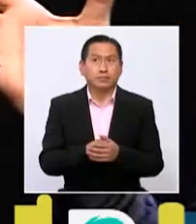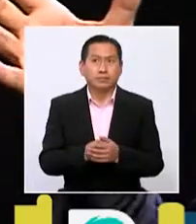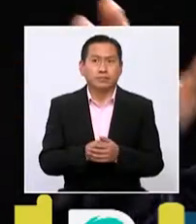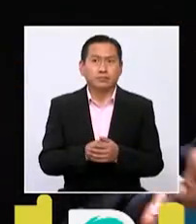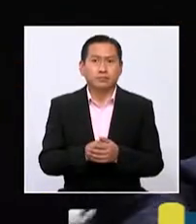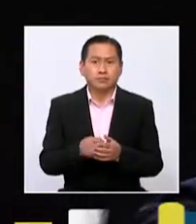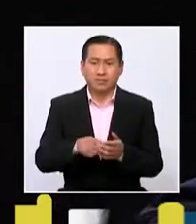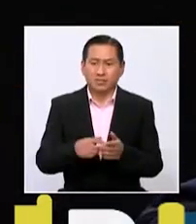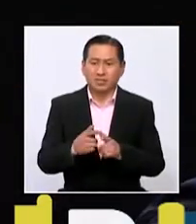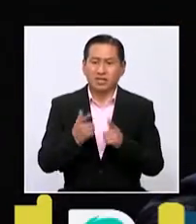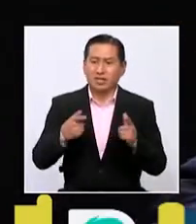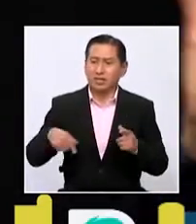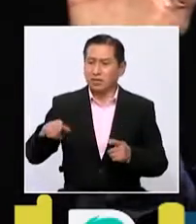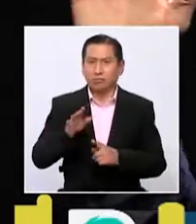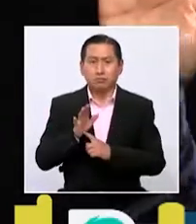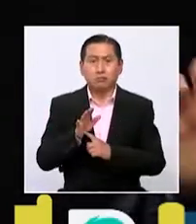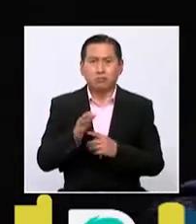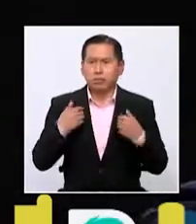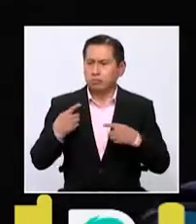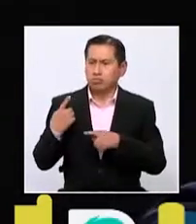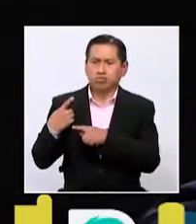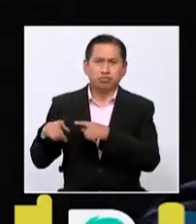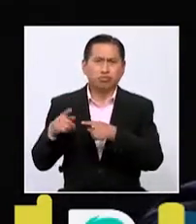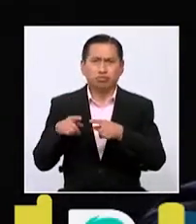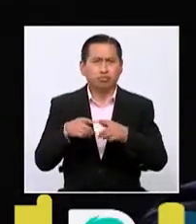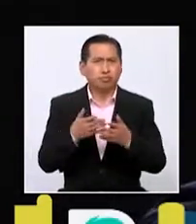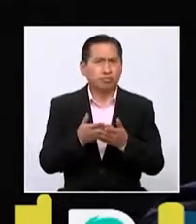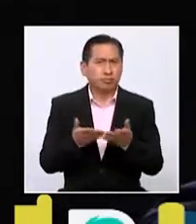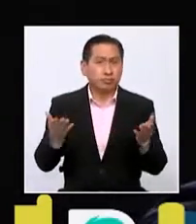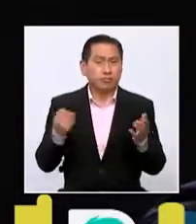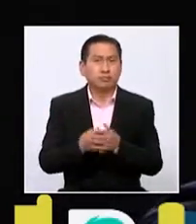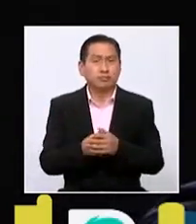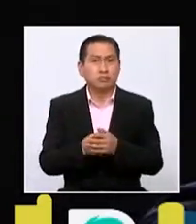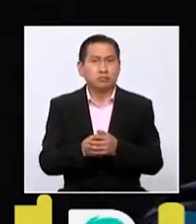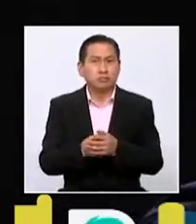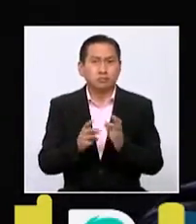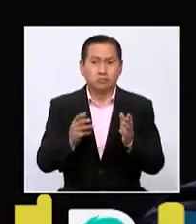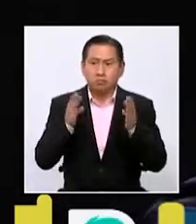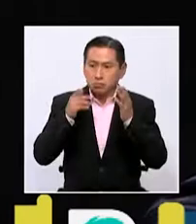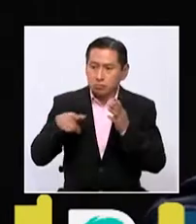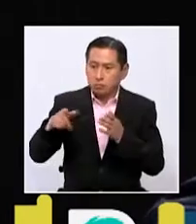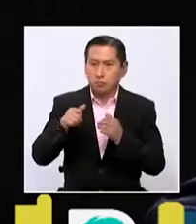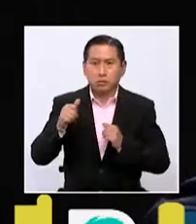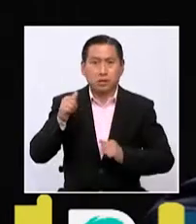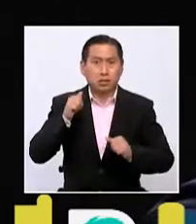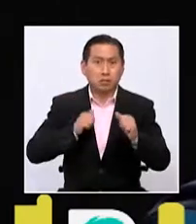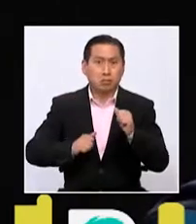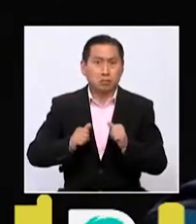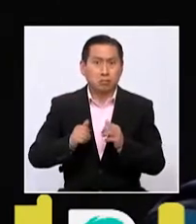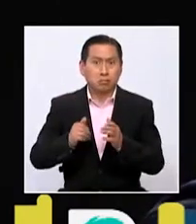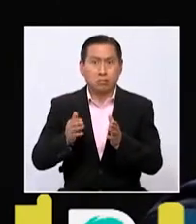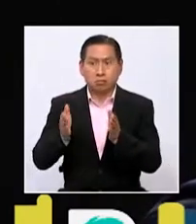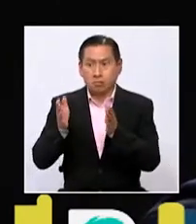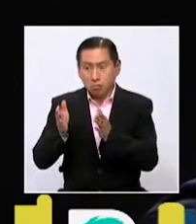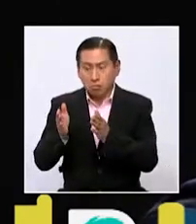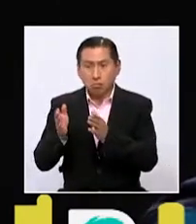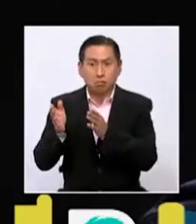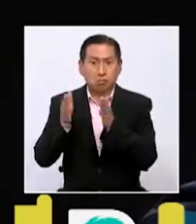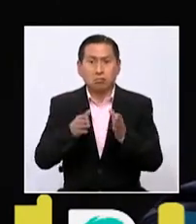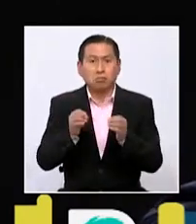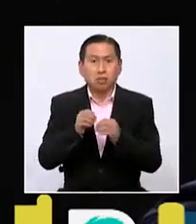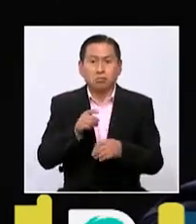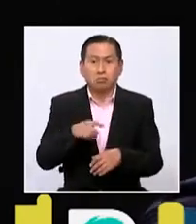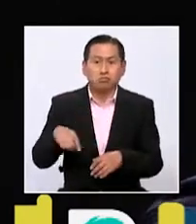tan grande como esta toca a distintos sectores. Uh-huh. Toca no solamente al sector artístico, toca al